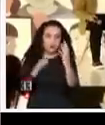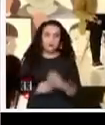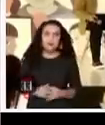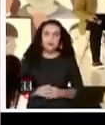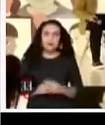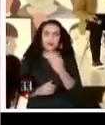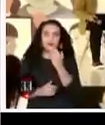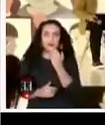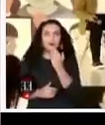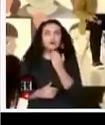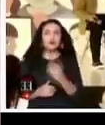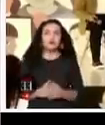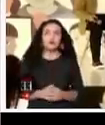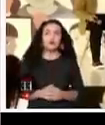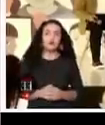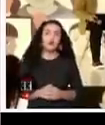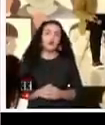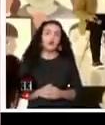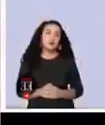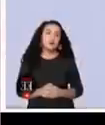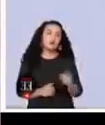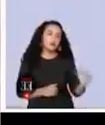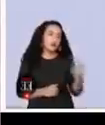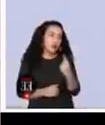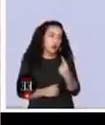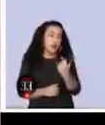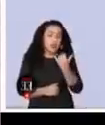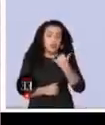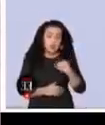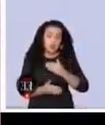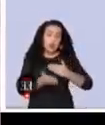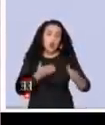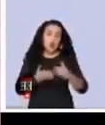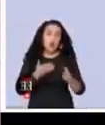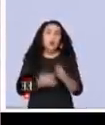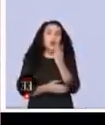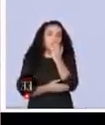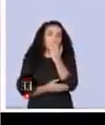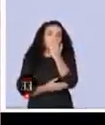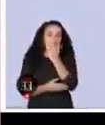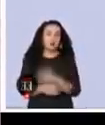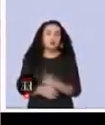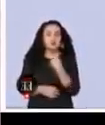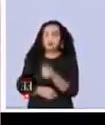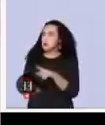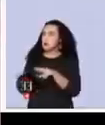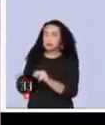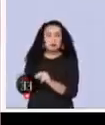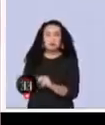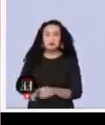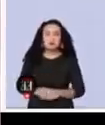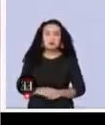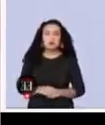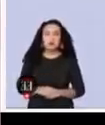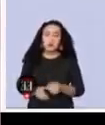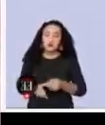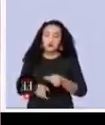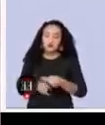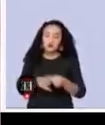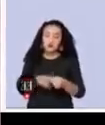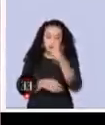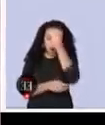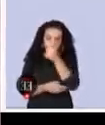me pregunto si ya habíamos comprado únicas yo le dije no el domingo lo